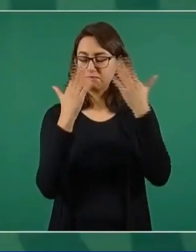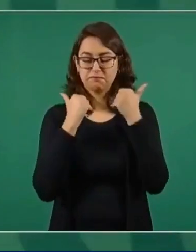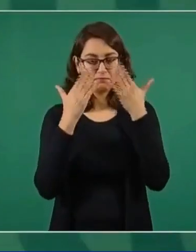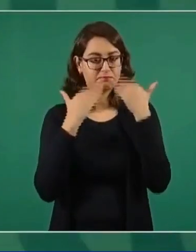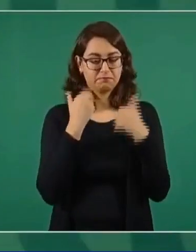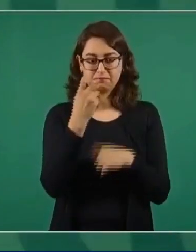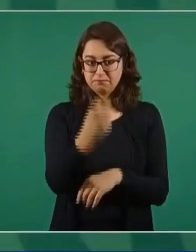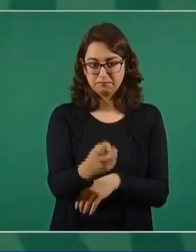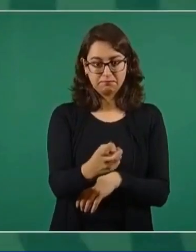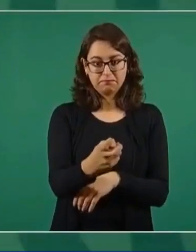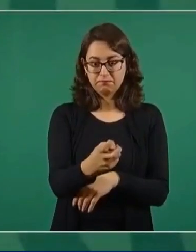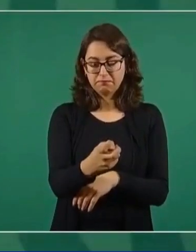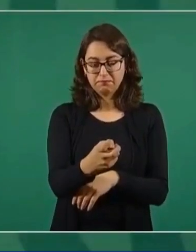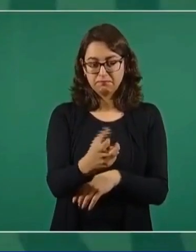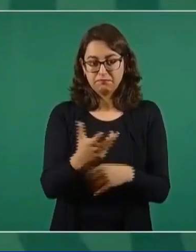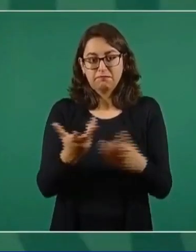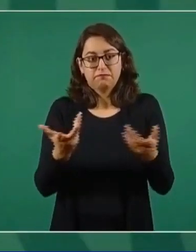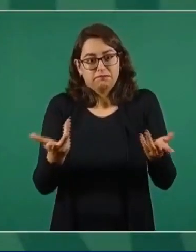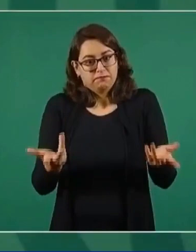Entonces,